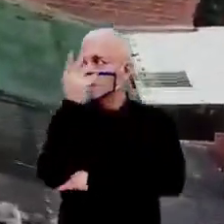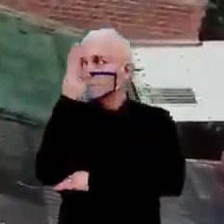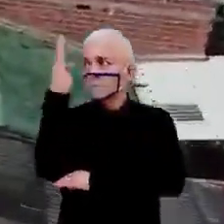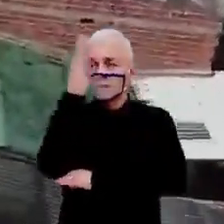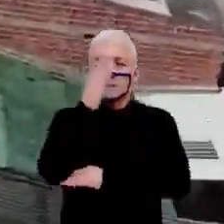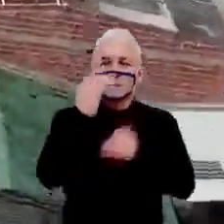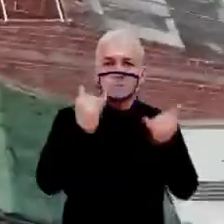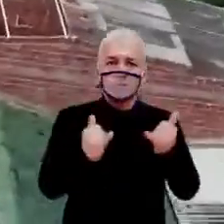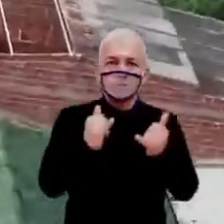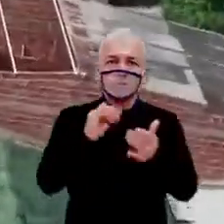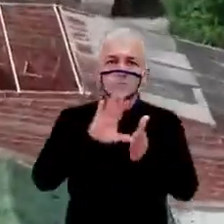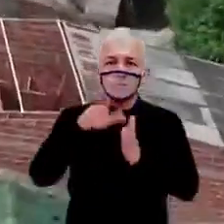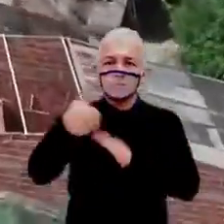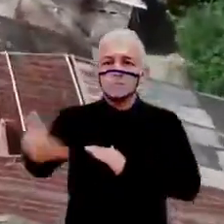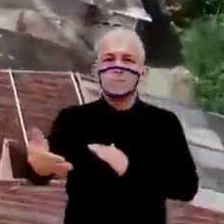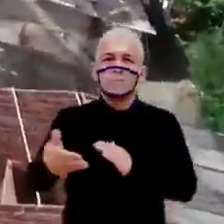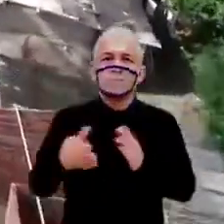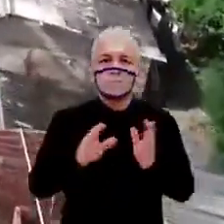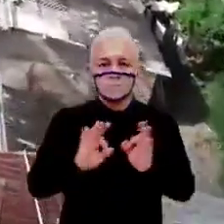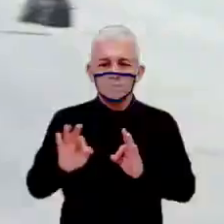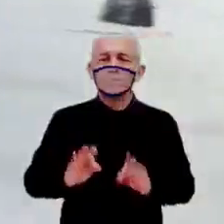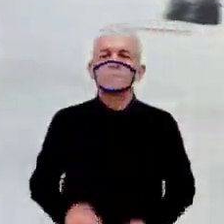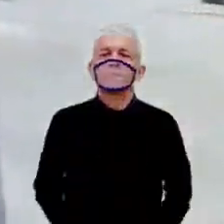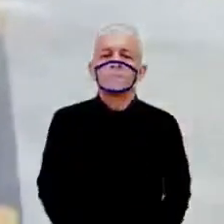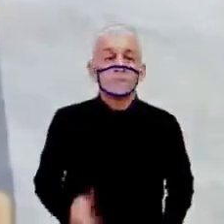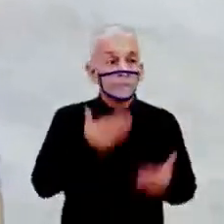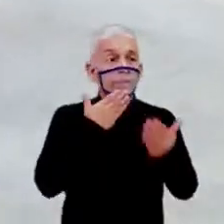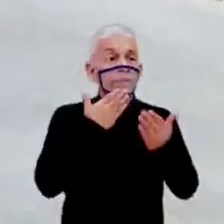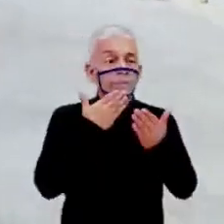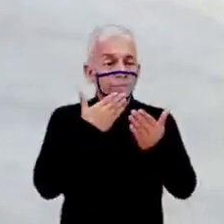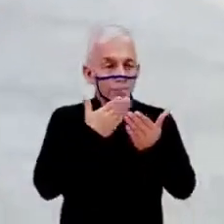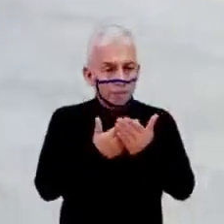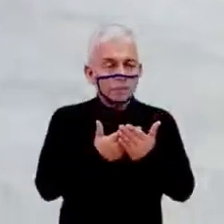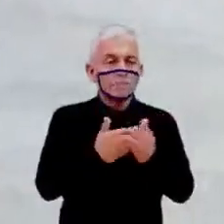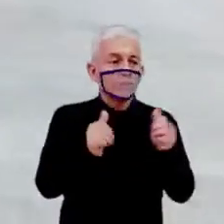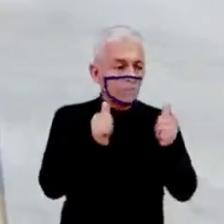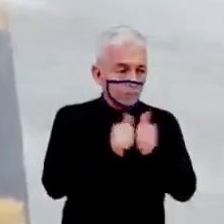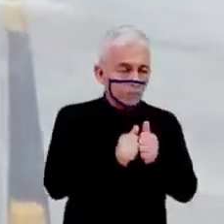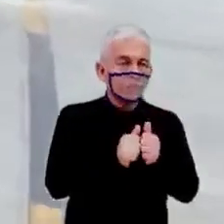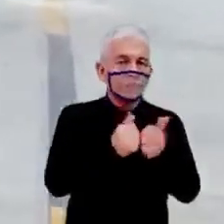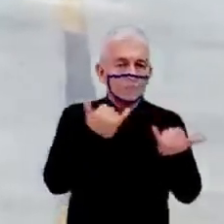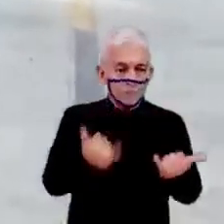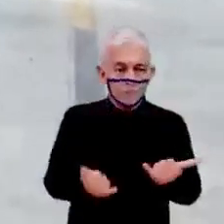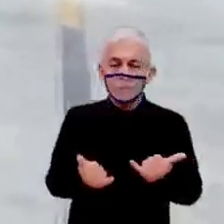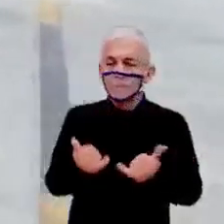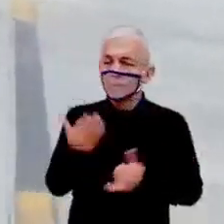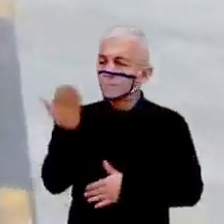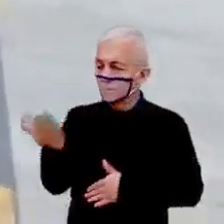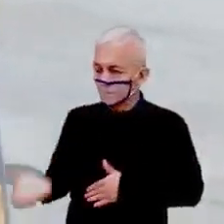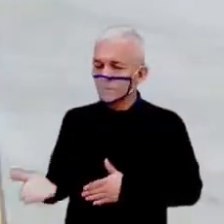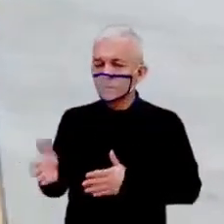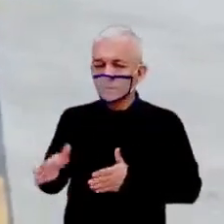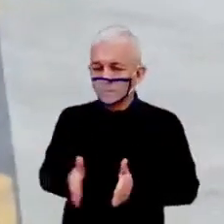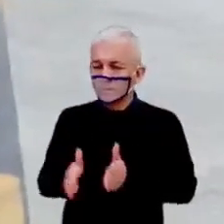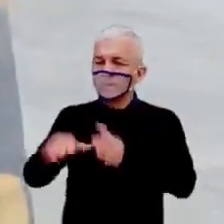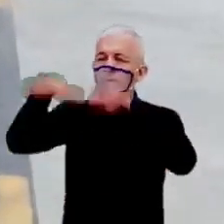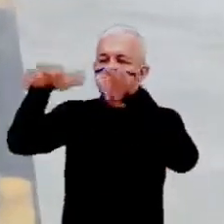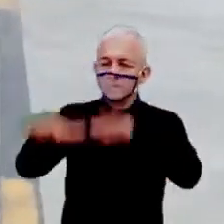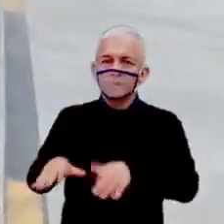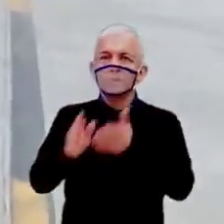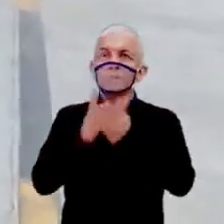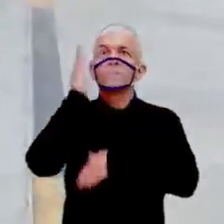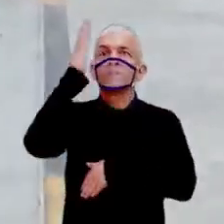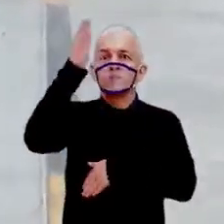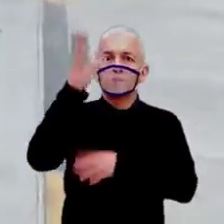Barranquilla después de una buena canalización. Gracias, señor Cristóbal, por acompañarnos. Y así como este arroyo fue canalizado en Barranquilla, se proyecta